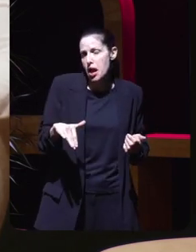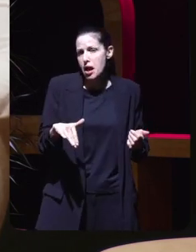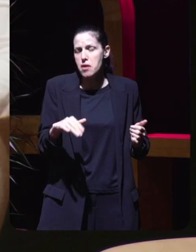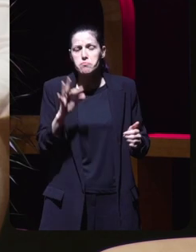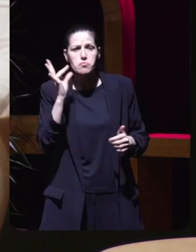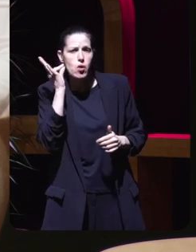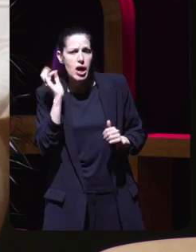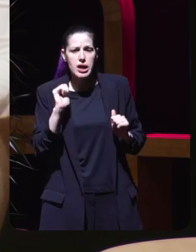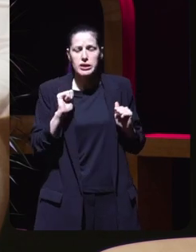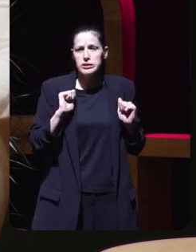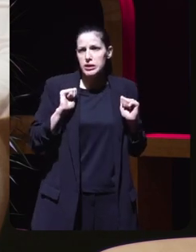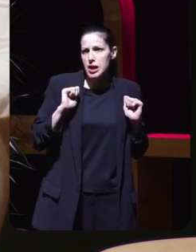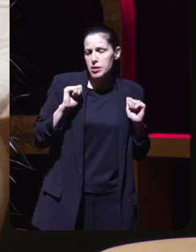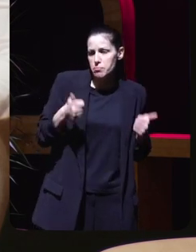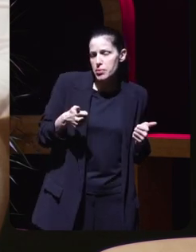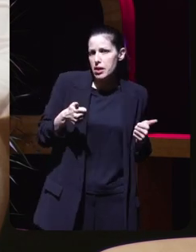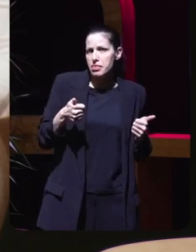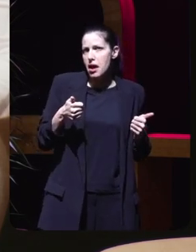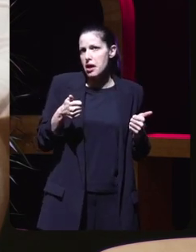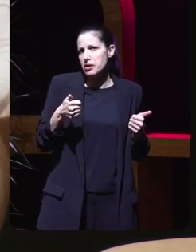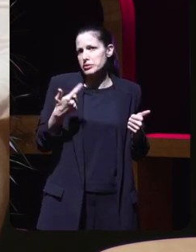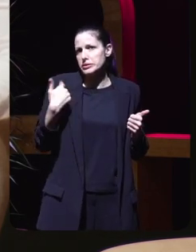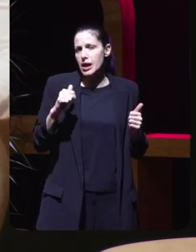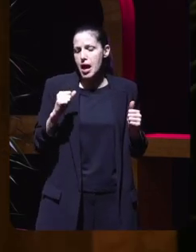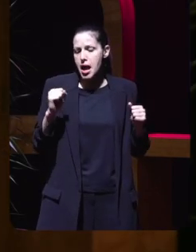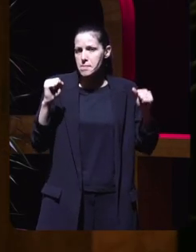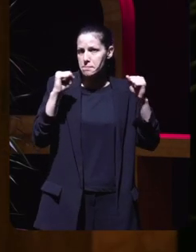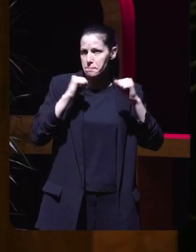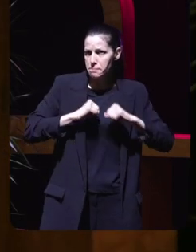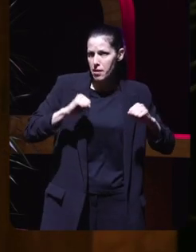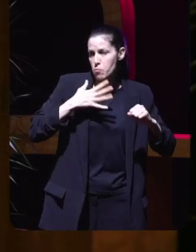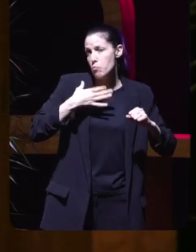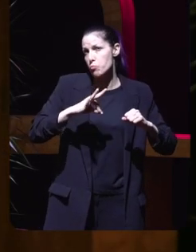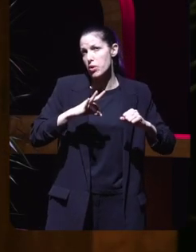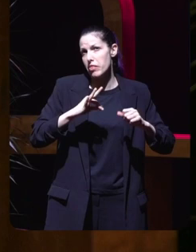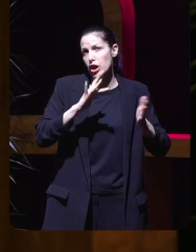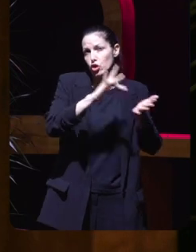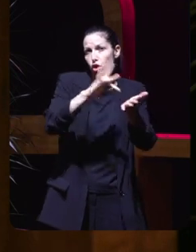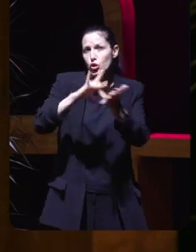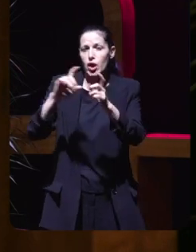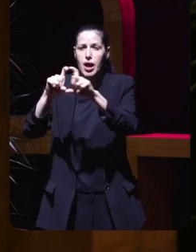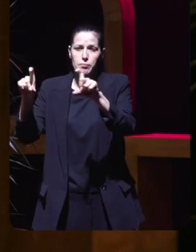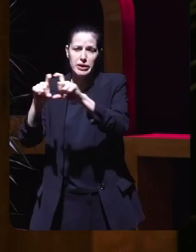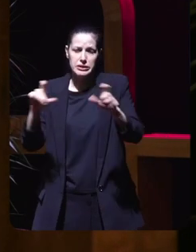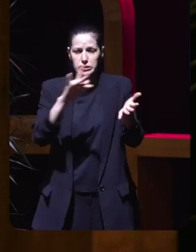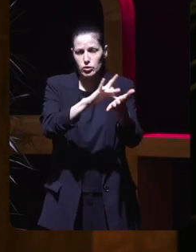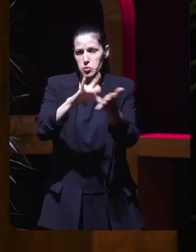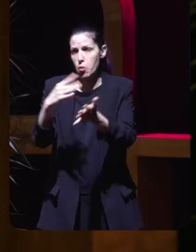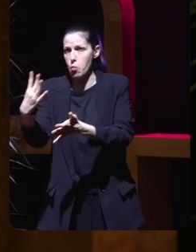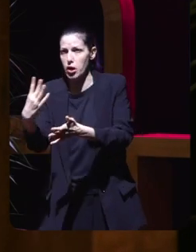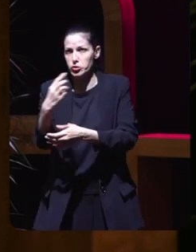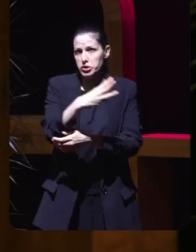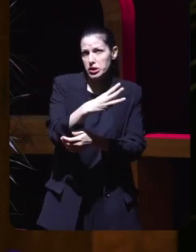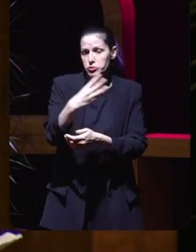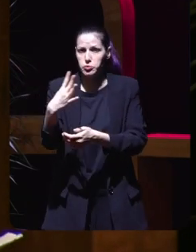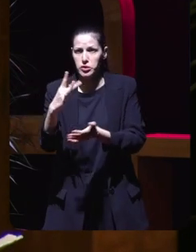asmuyeres pues ya pasamos de medias mayores analistas pues entre 13 4 empresas más o menos no es decir 26 años Se pasará